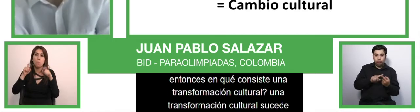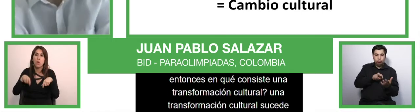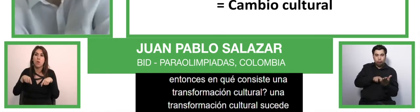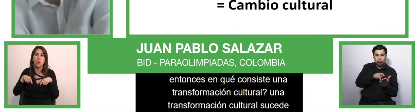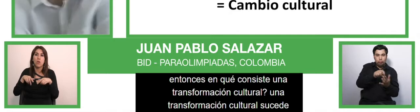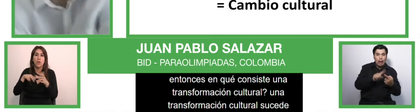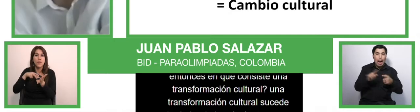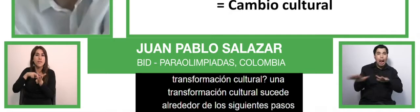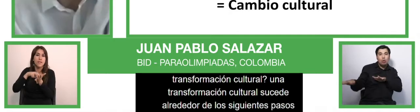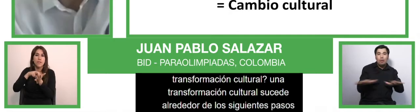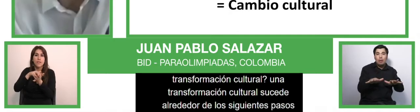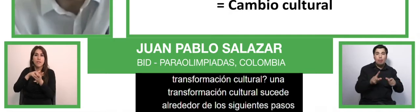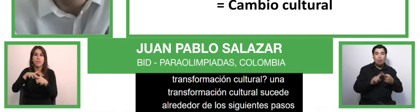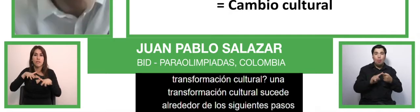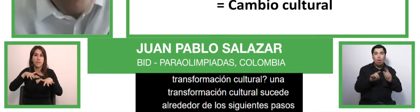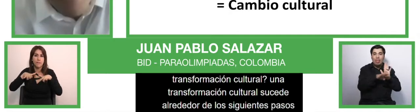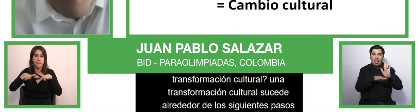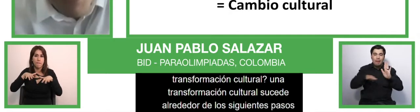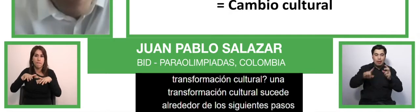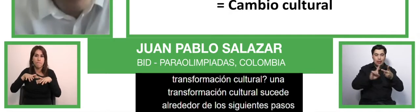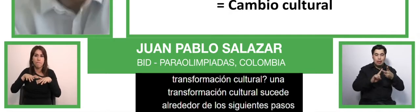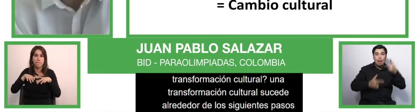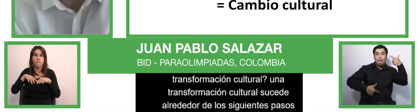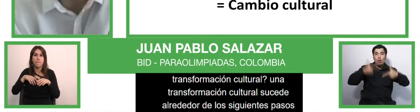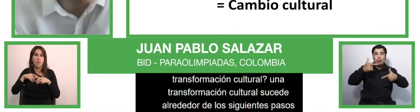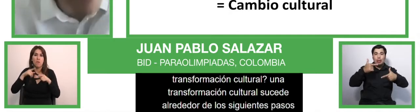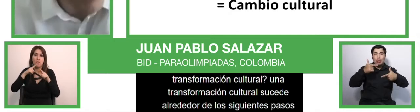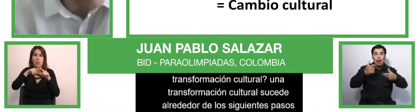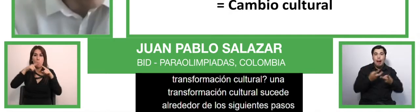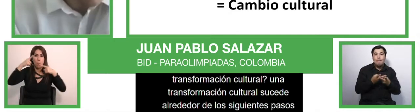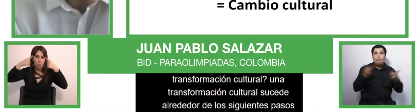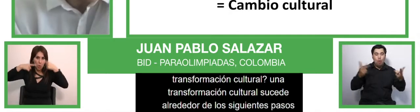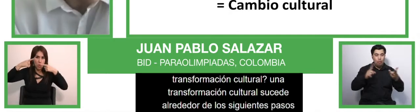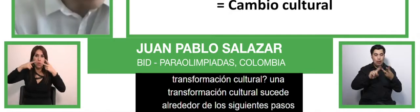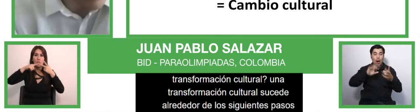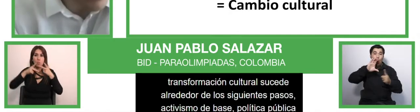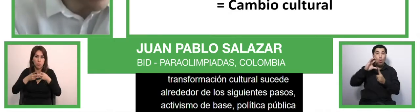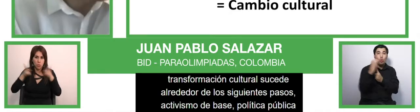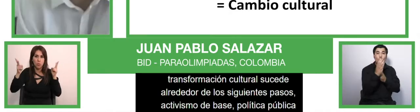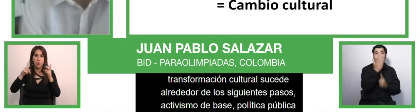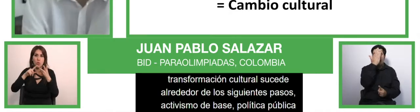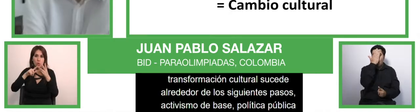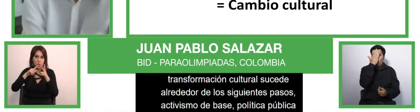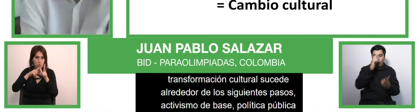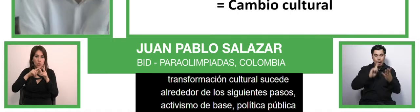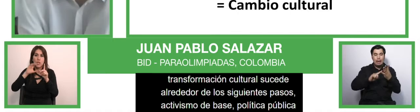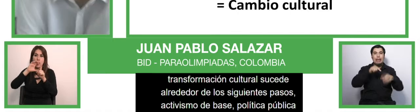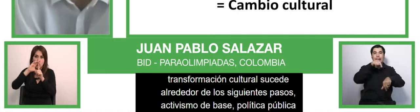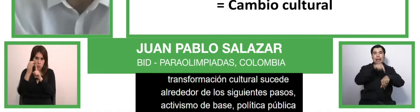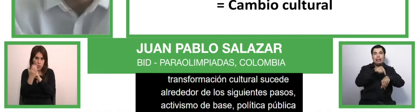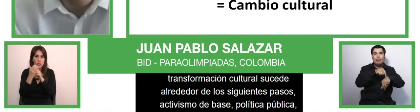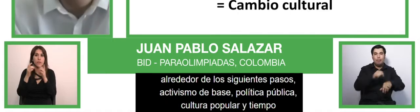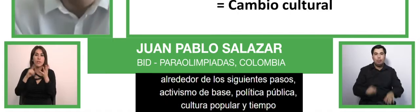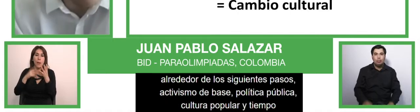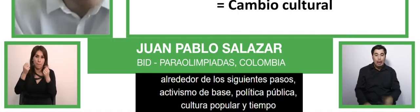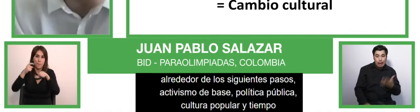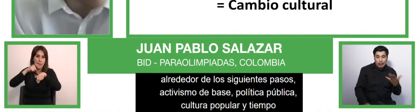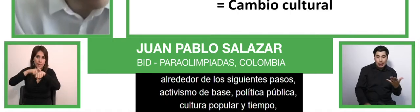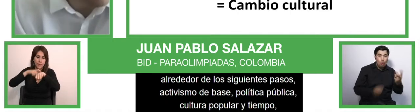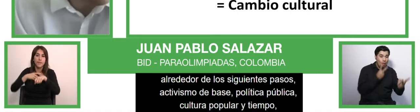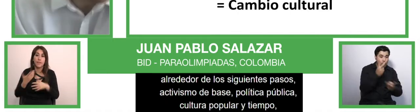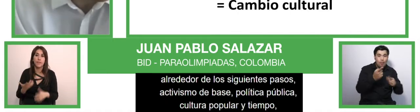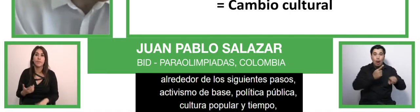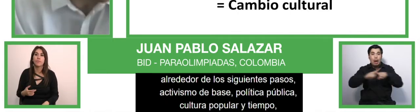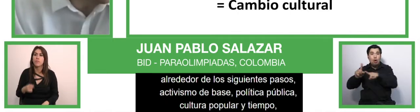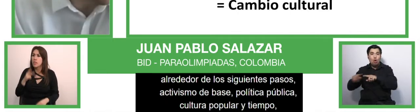base, política pública, cultura popular y tiempo. ¿Sí? Y esto lo hemos visto en otros movimientos de derecho